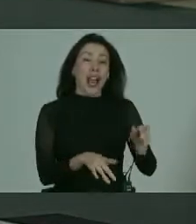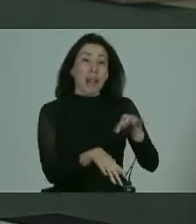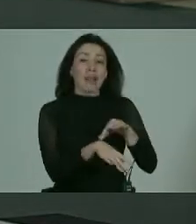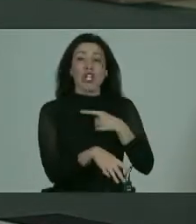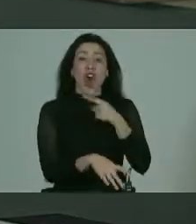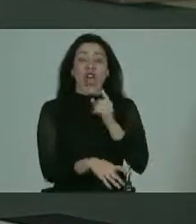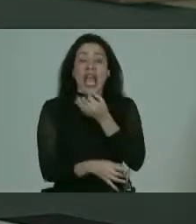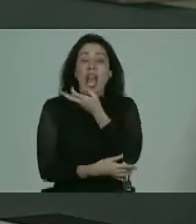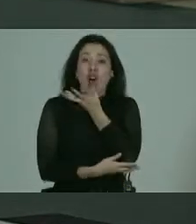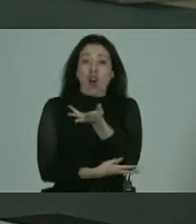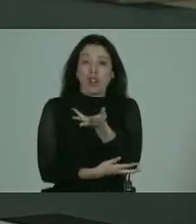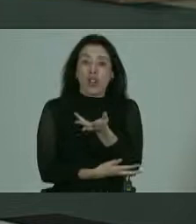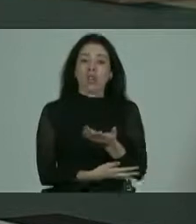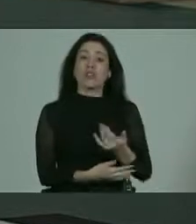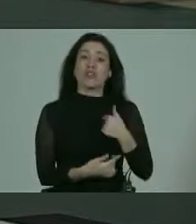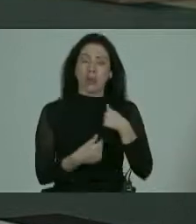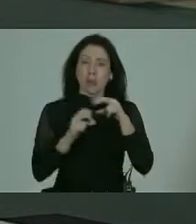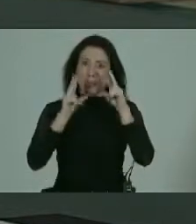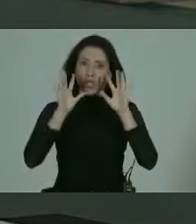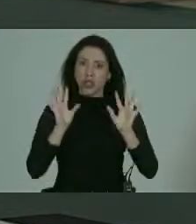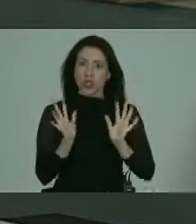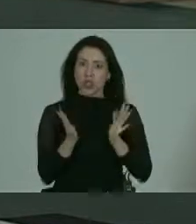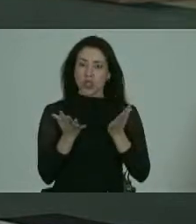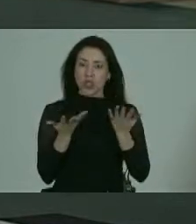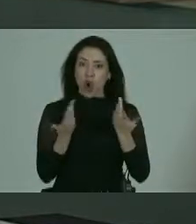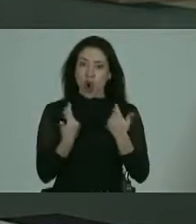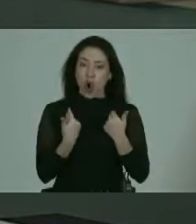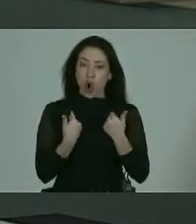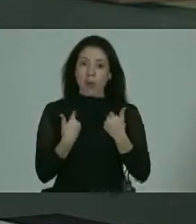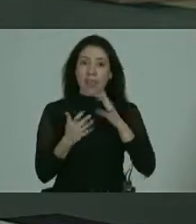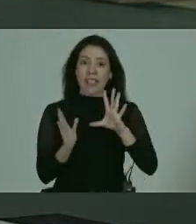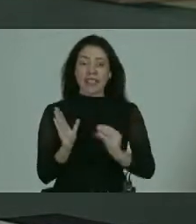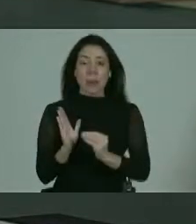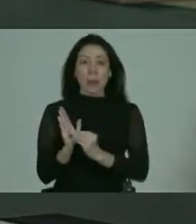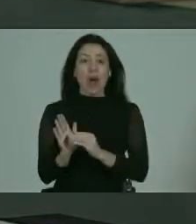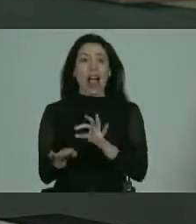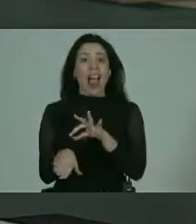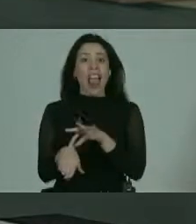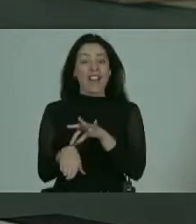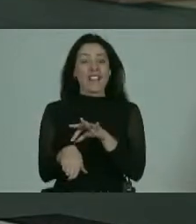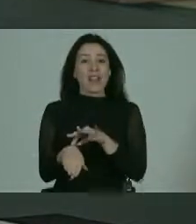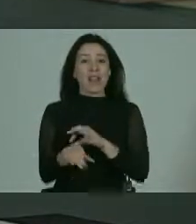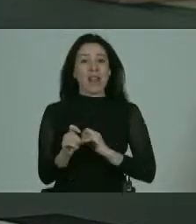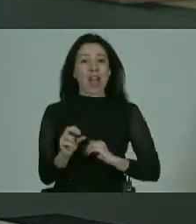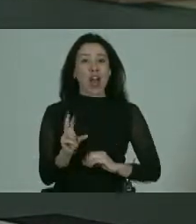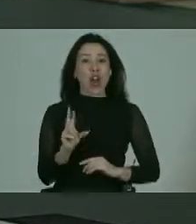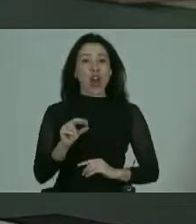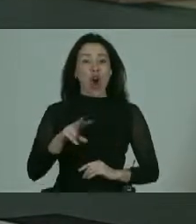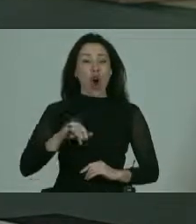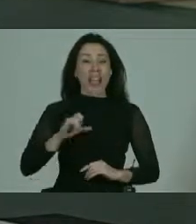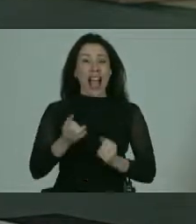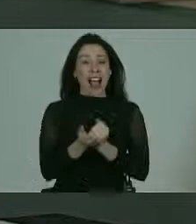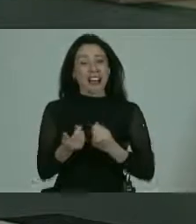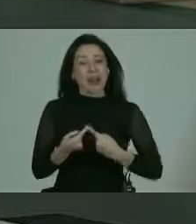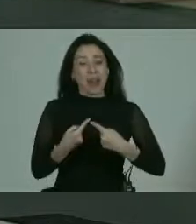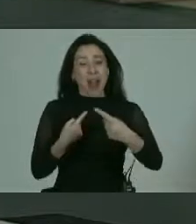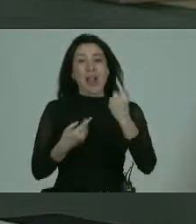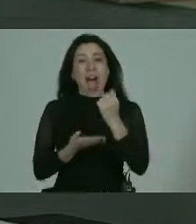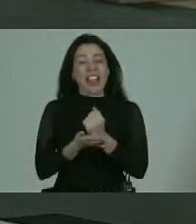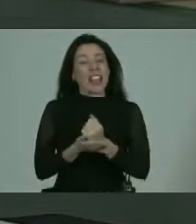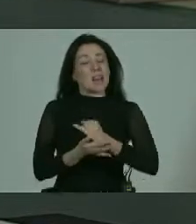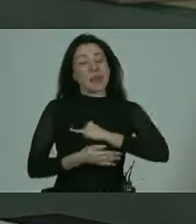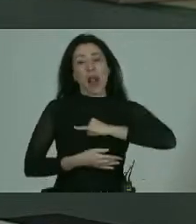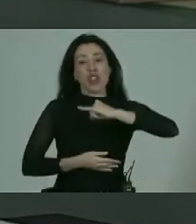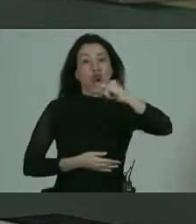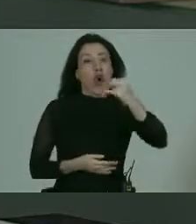que se sepa y por tanto me sorprende de que se consideren las enfermedades crónicas que tienen tratamiento de por